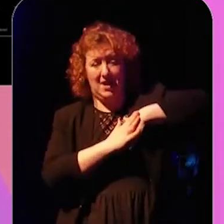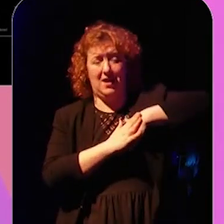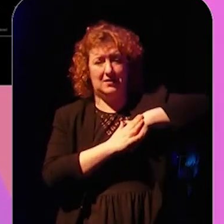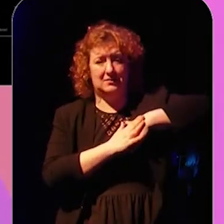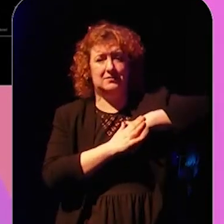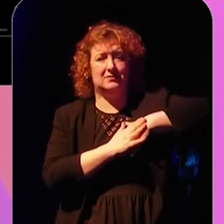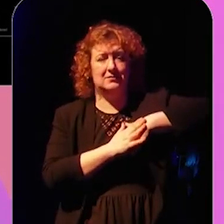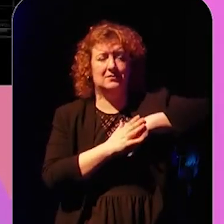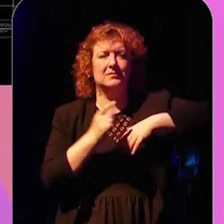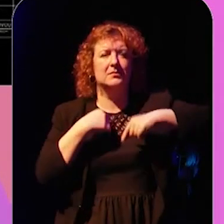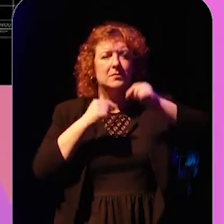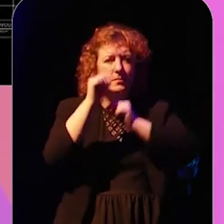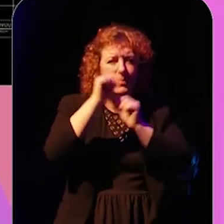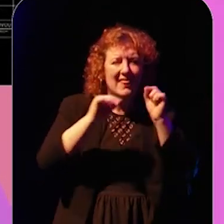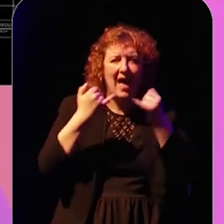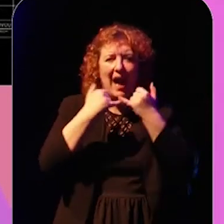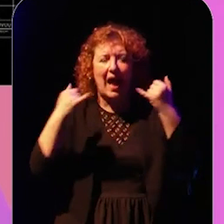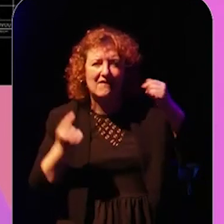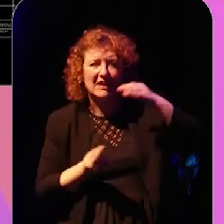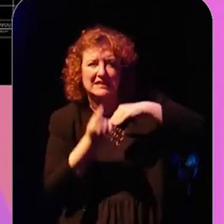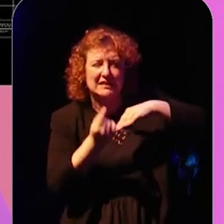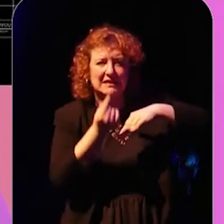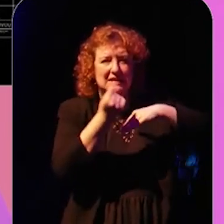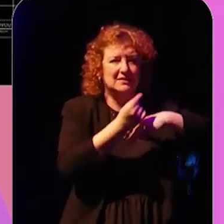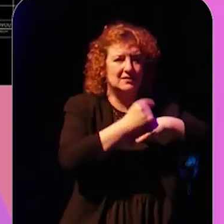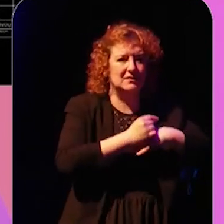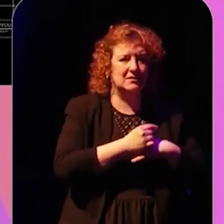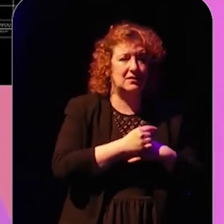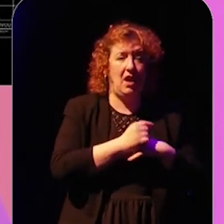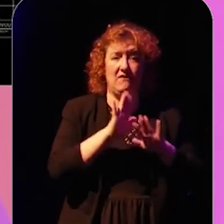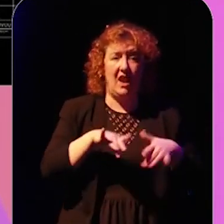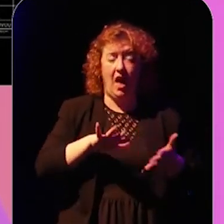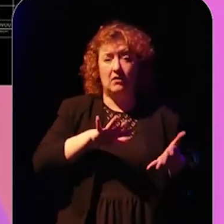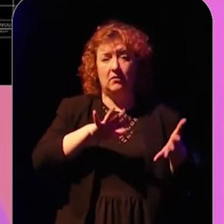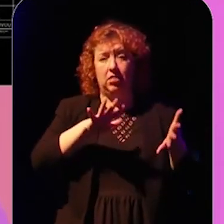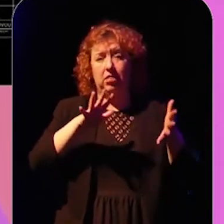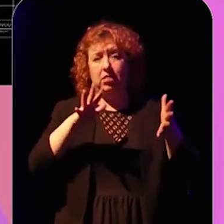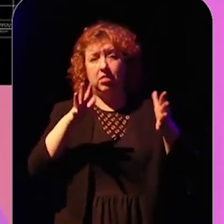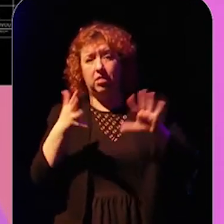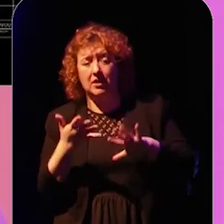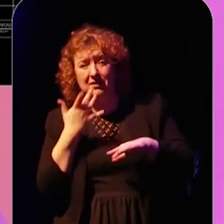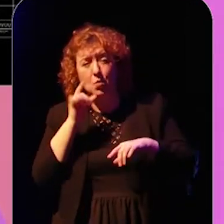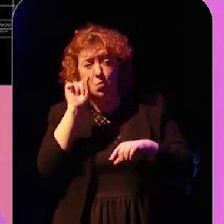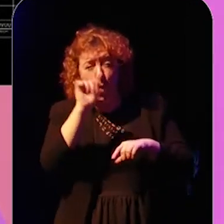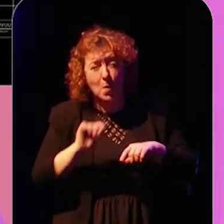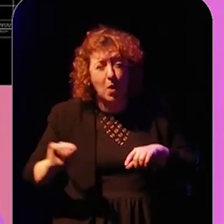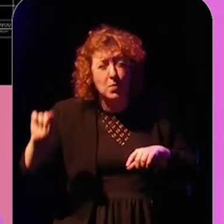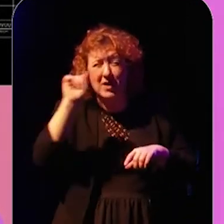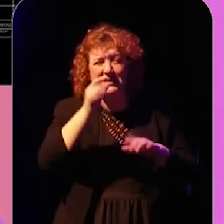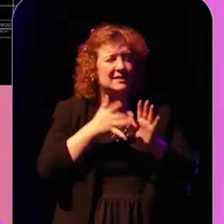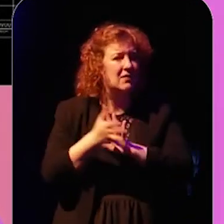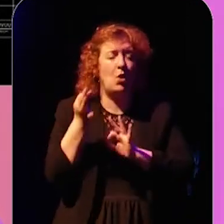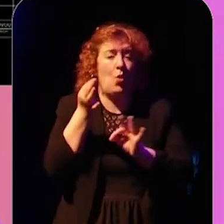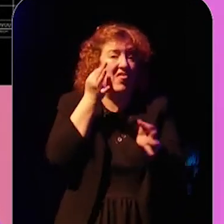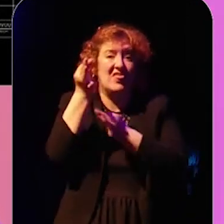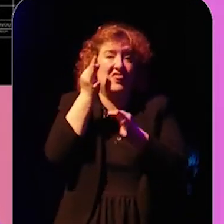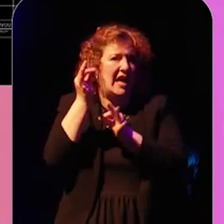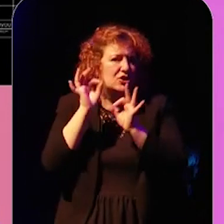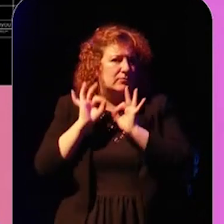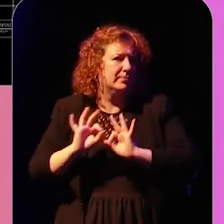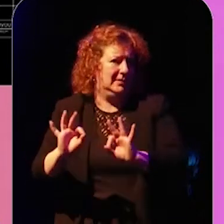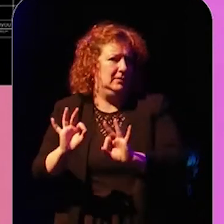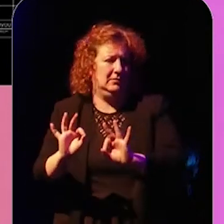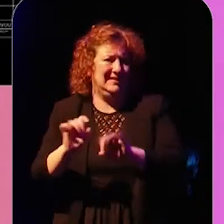los datos, medidas por dónde entra cada cable. Acabamos con este plano. Cada punto que se ve ahí es un dato que es único de este